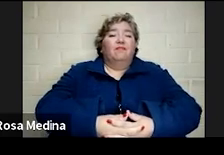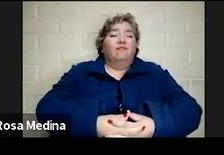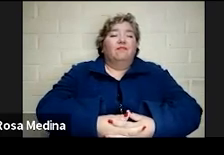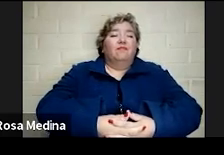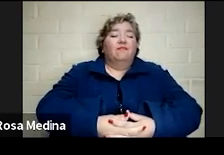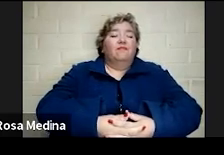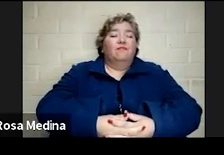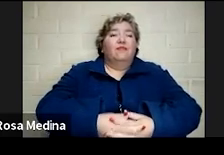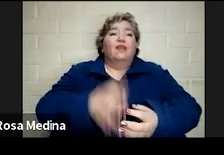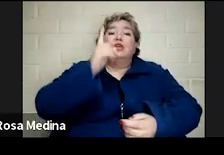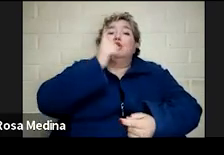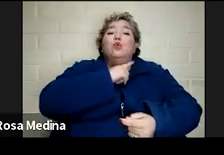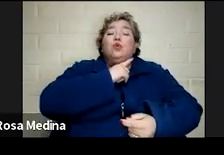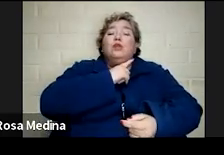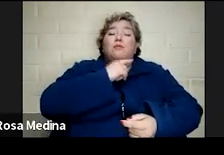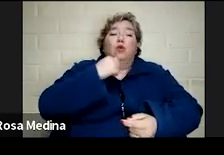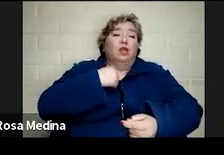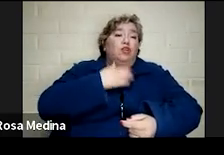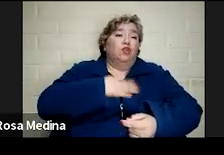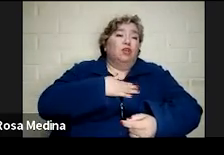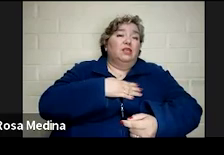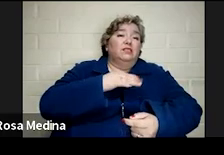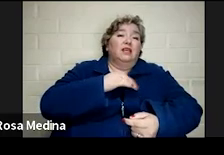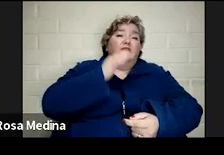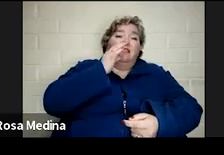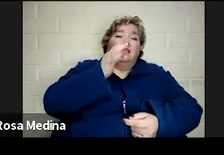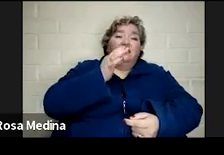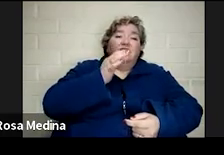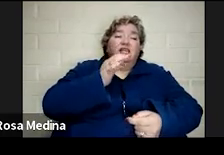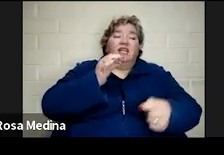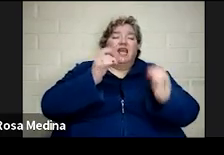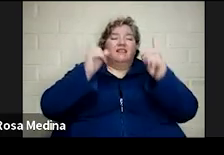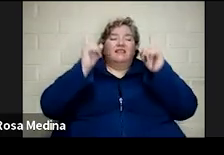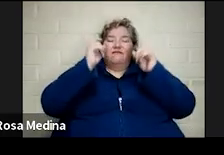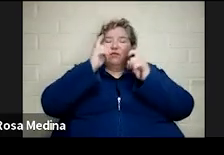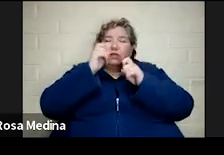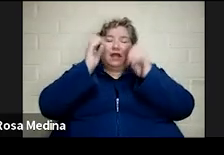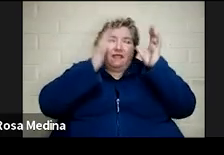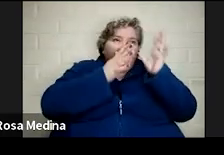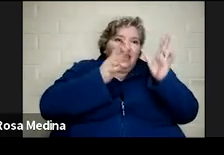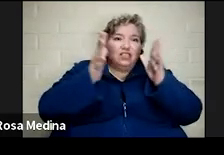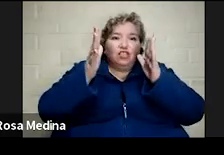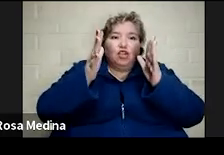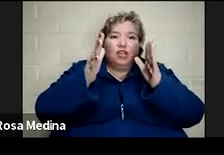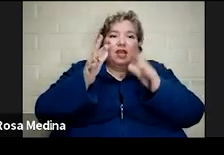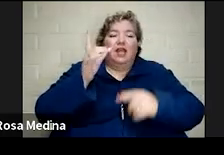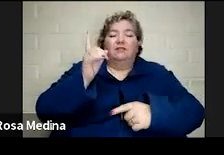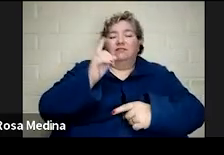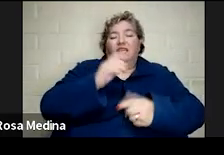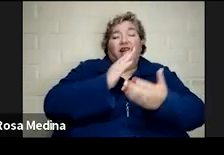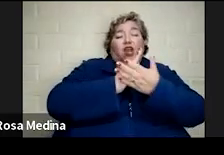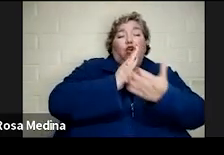Y el último ejemplo que quise poner eran las dificultades atencionales, que en la edad preescolar en general se